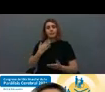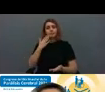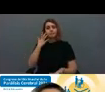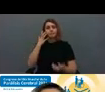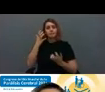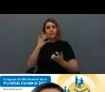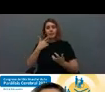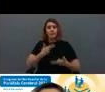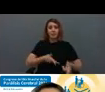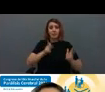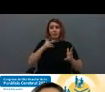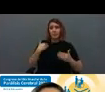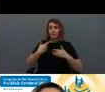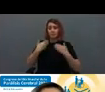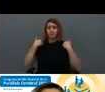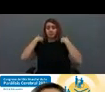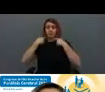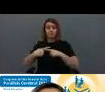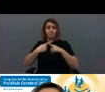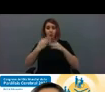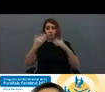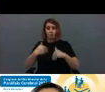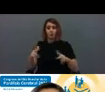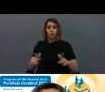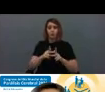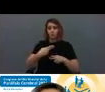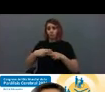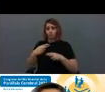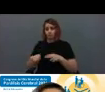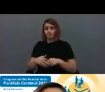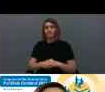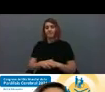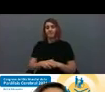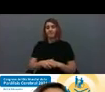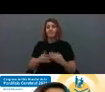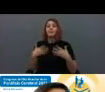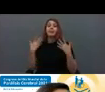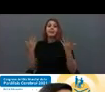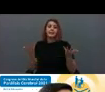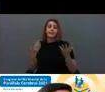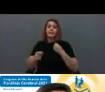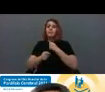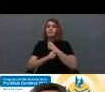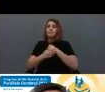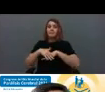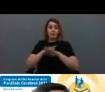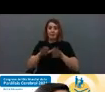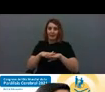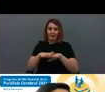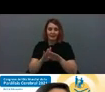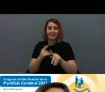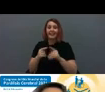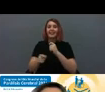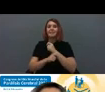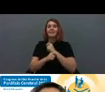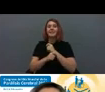de democracia y de corresponsabilidad social y política. Entonces es clave, perdonad,